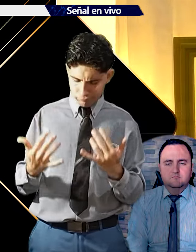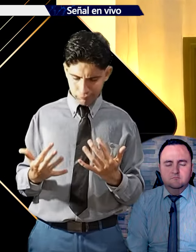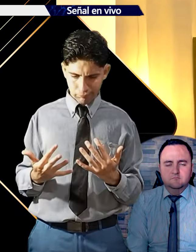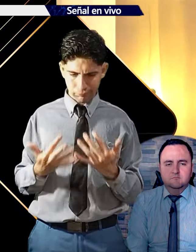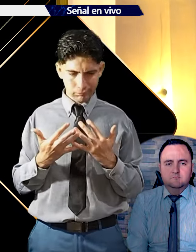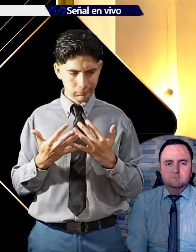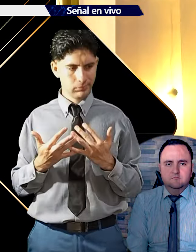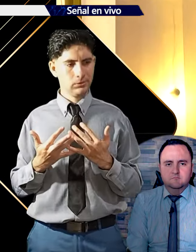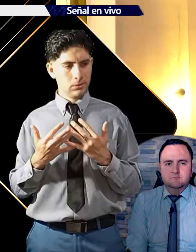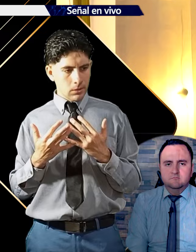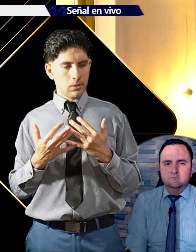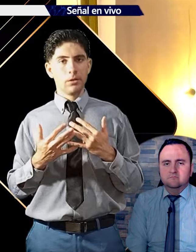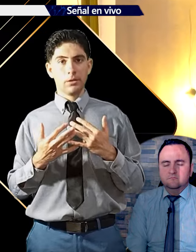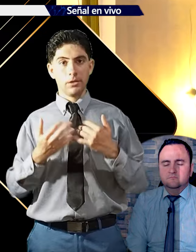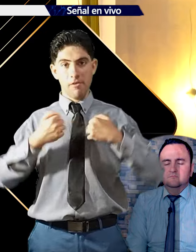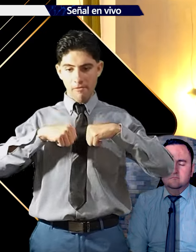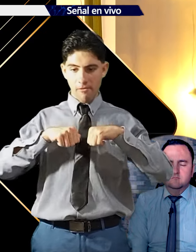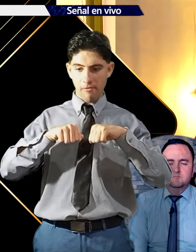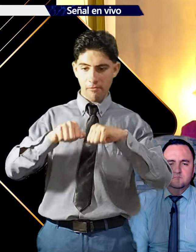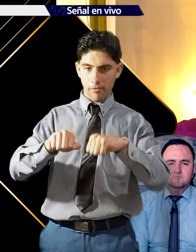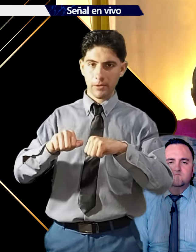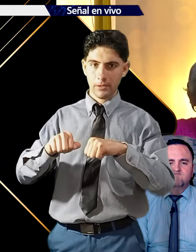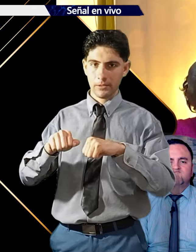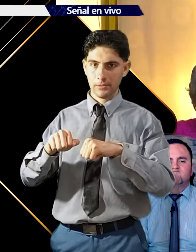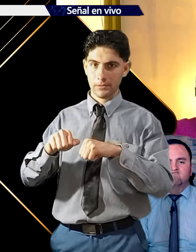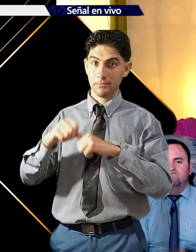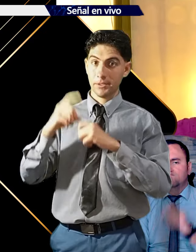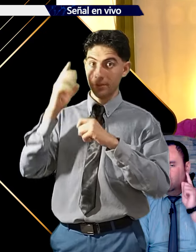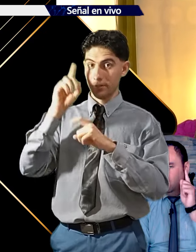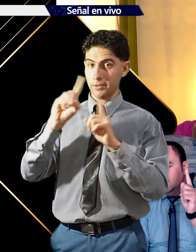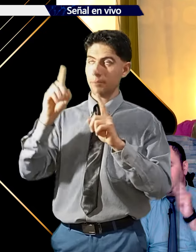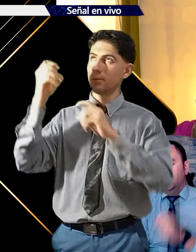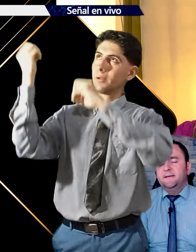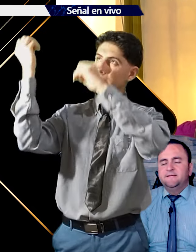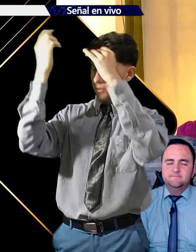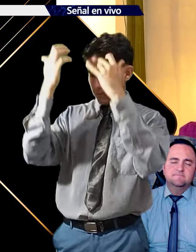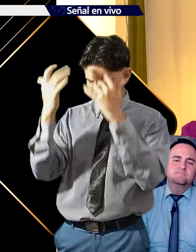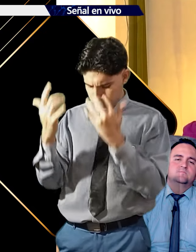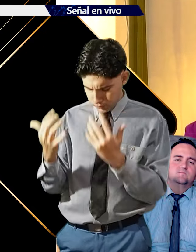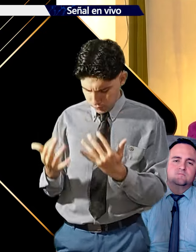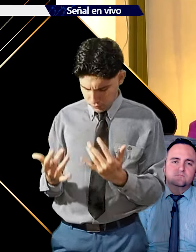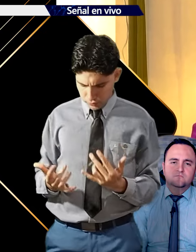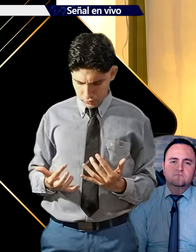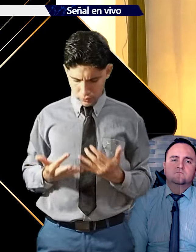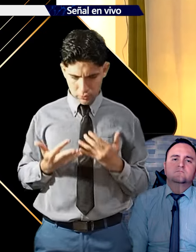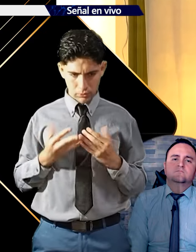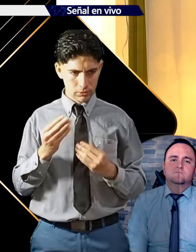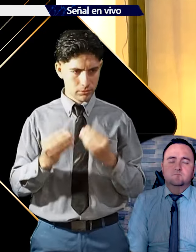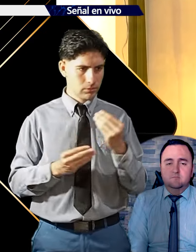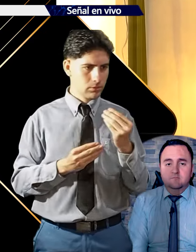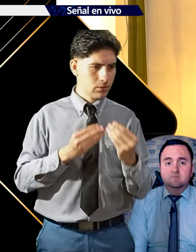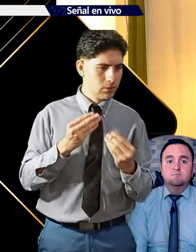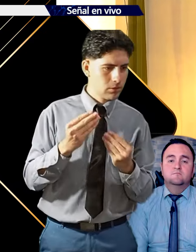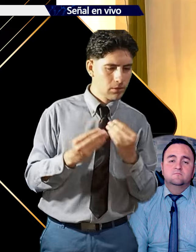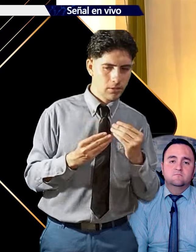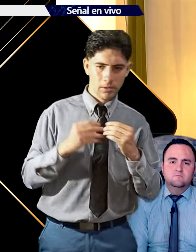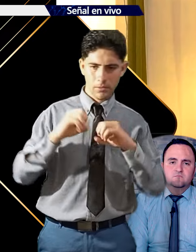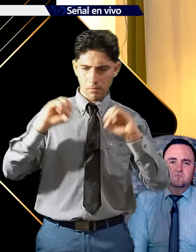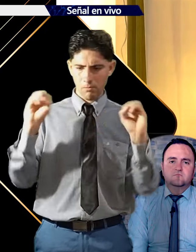bonito que dice: con la sombra de Pedro los enfermos se sanaban. Pero no era la sombra ni tampoco Pedro, era que Pedro tenía